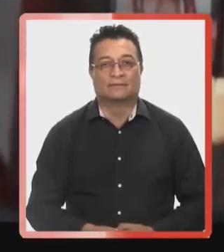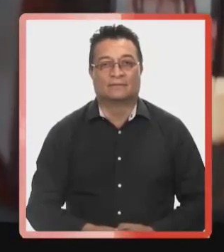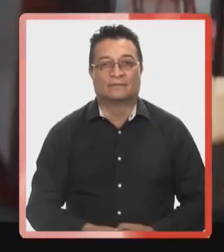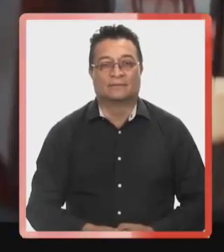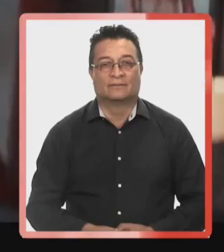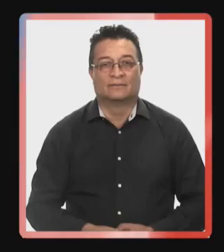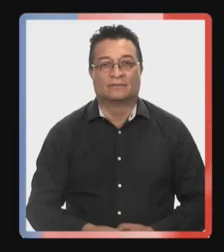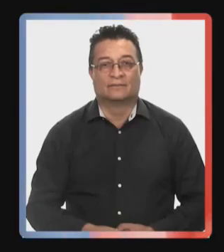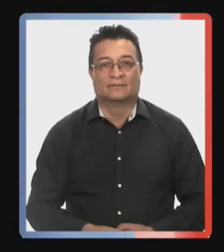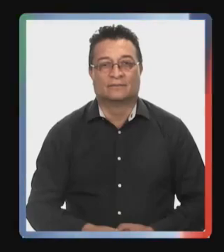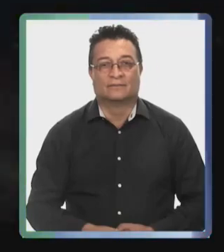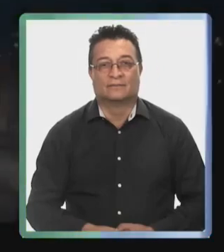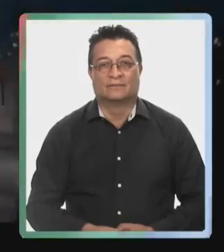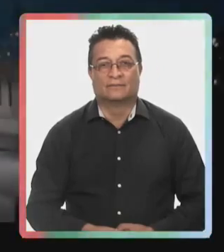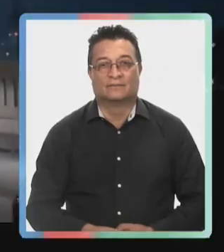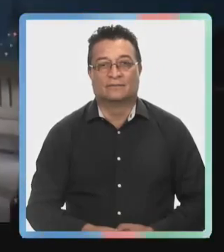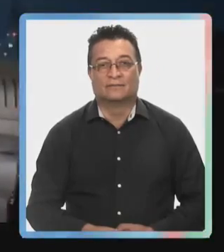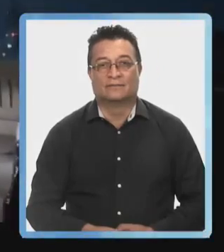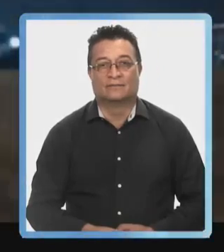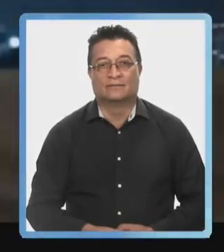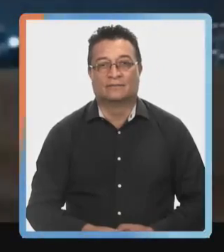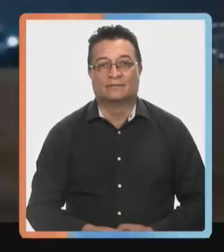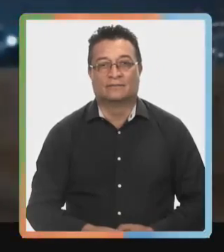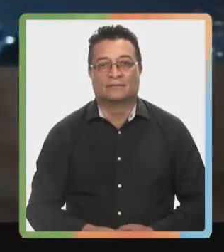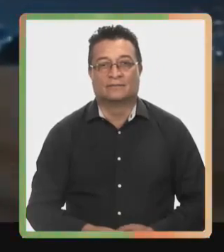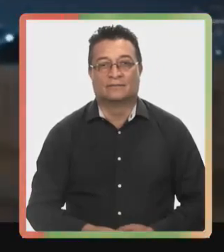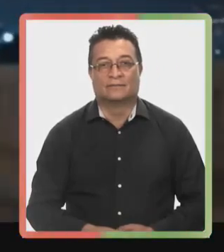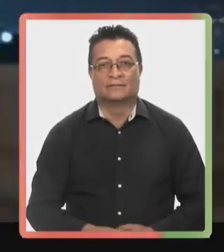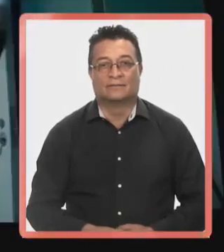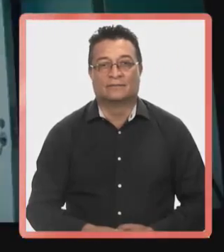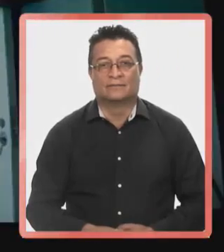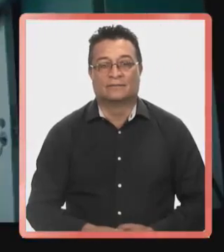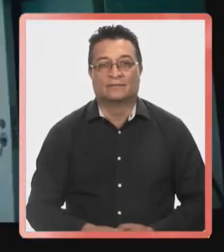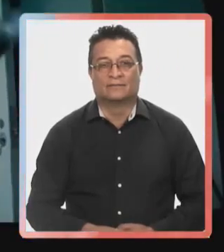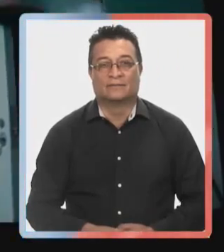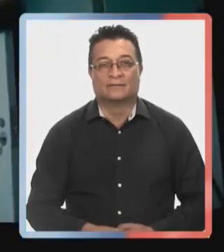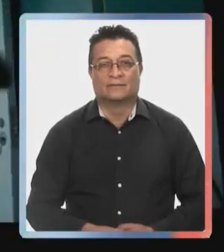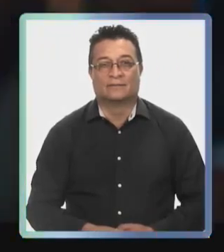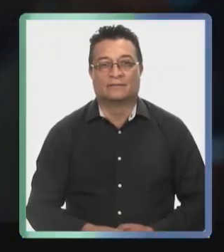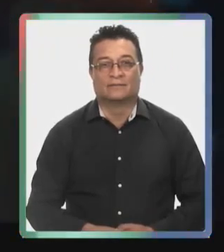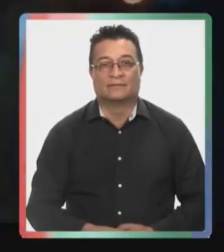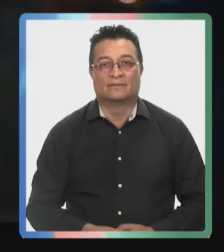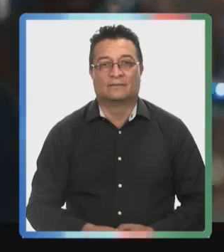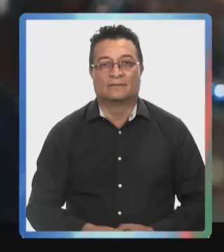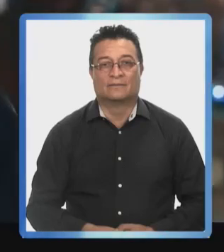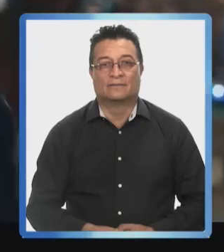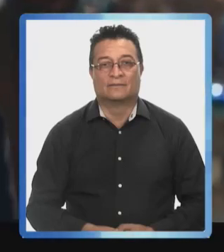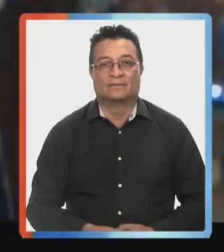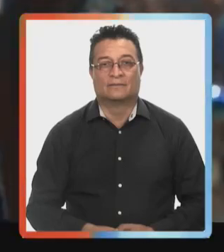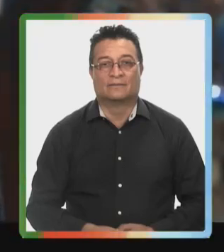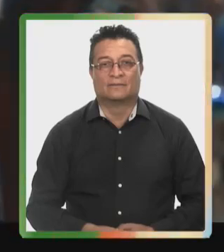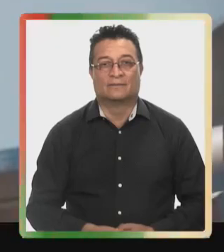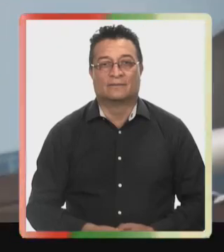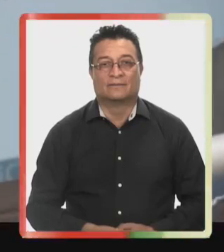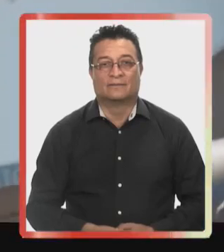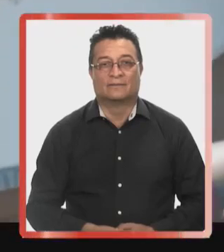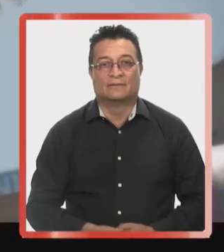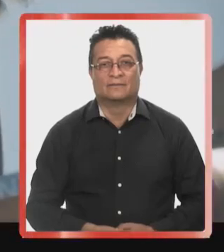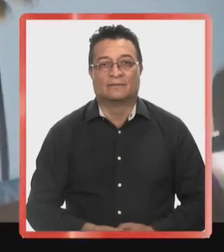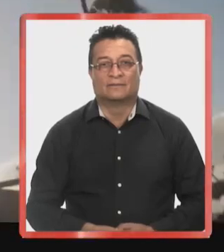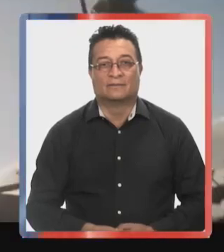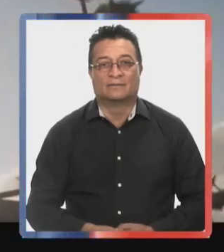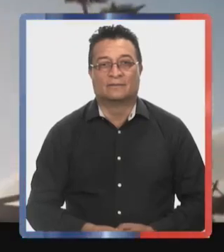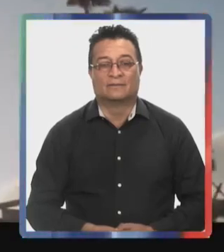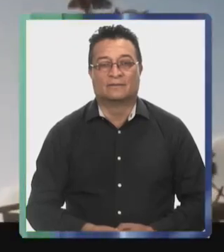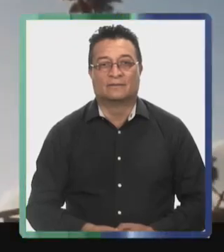nada. Damien lucha contra el mundo y quiere hacer daño. Respondí por ti. ¿Estás molesto? Pasa la mitad de tu